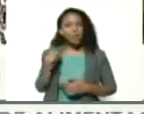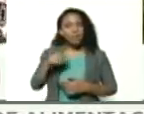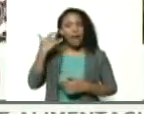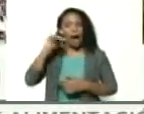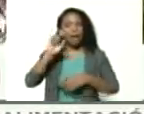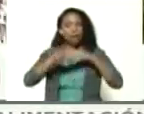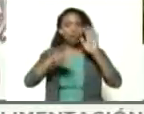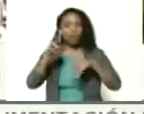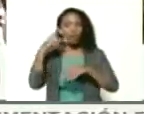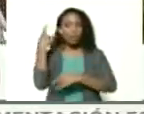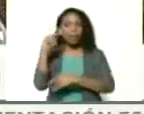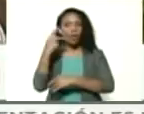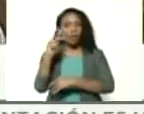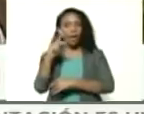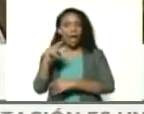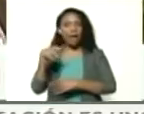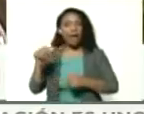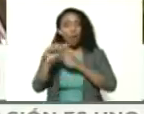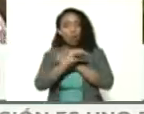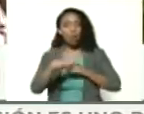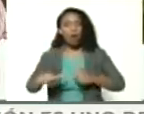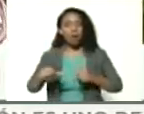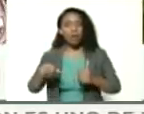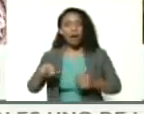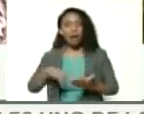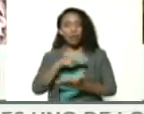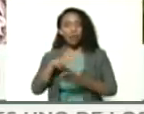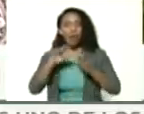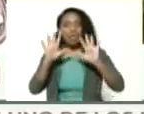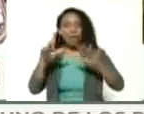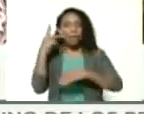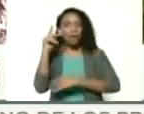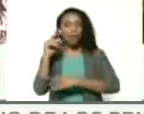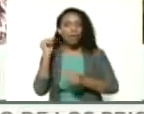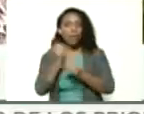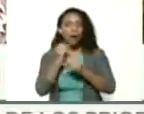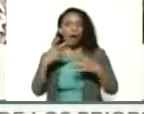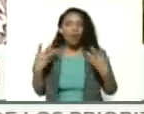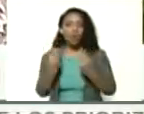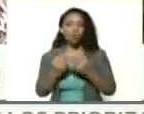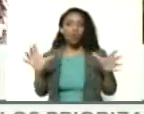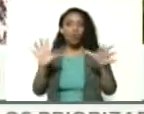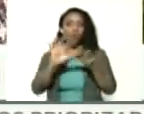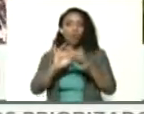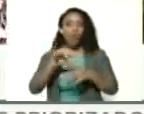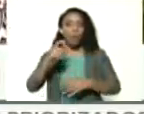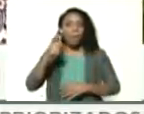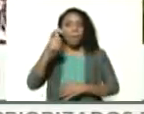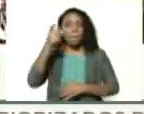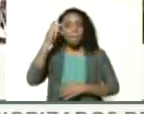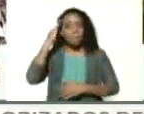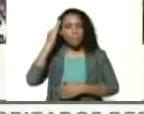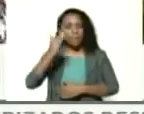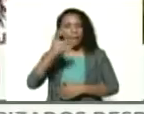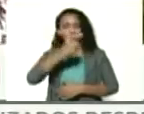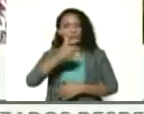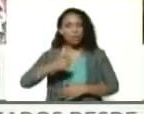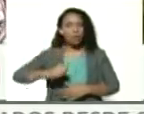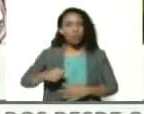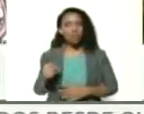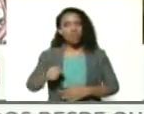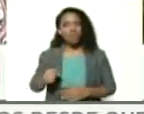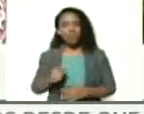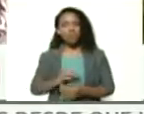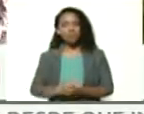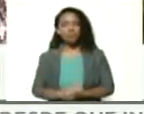12 parroquias y la Guardia Nacional tiene 10 parroquias. Vamos a trabajar en conjunto con la Unión Cívico-Militar